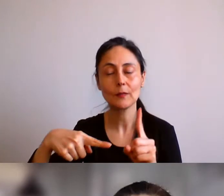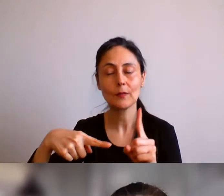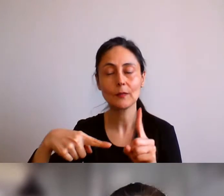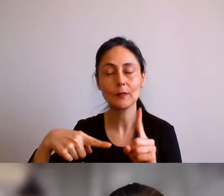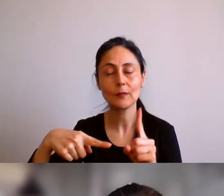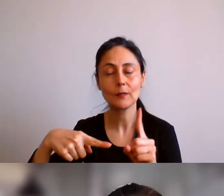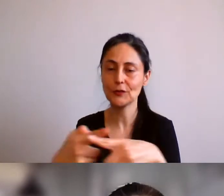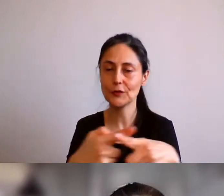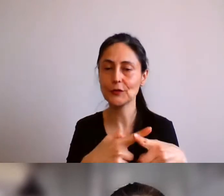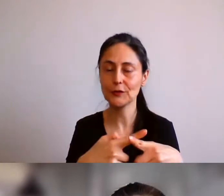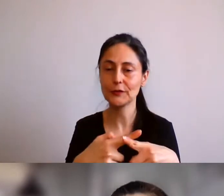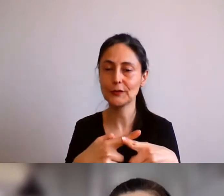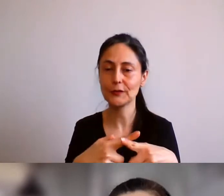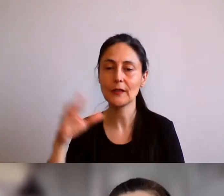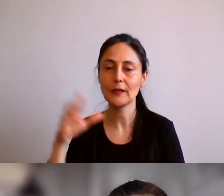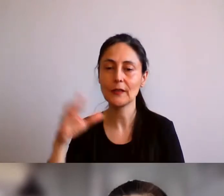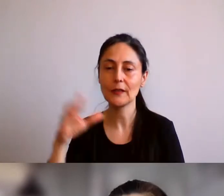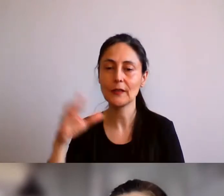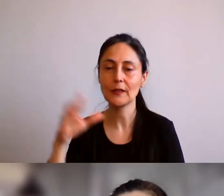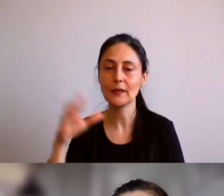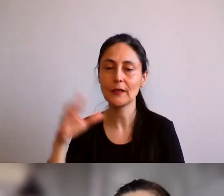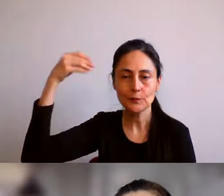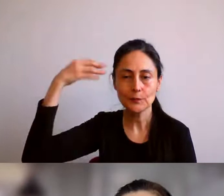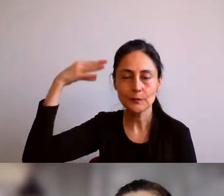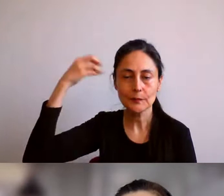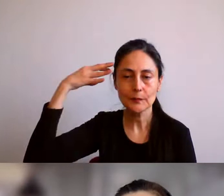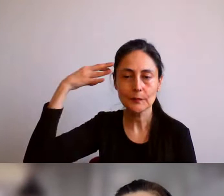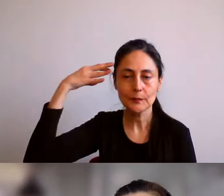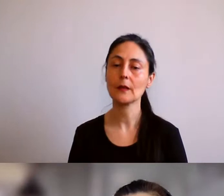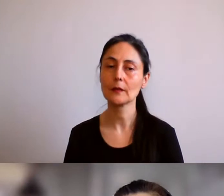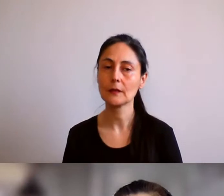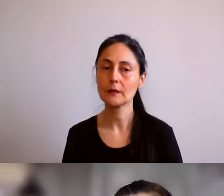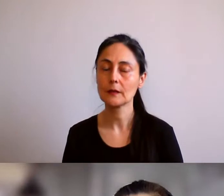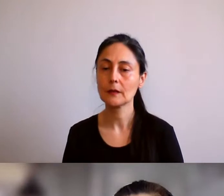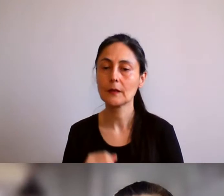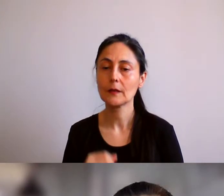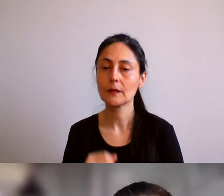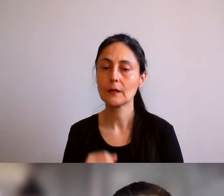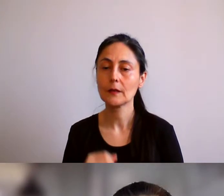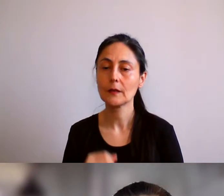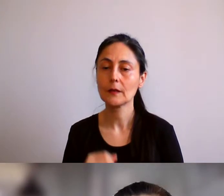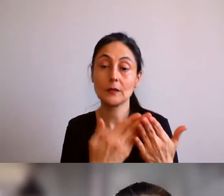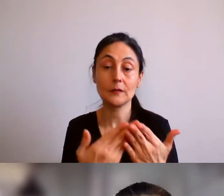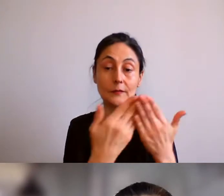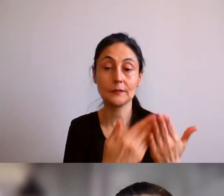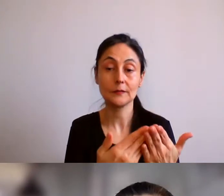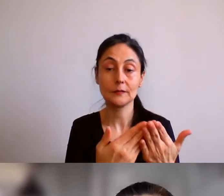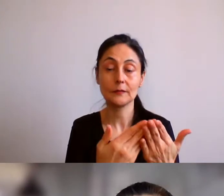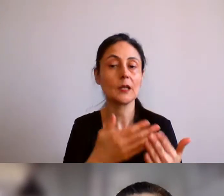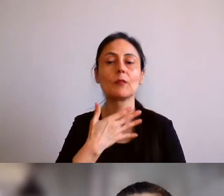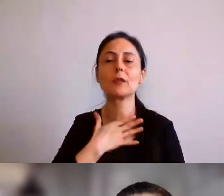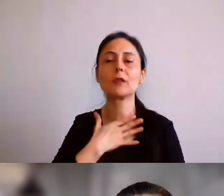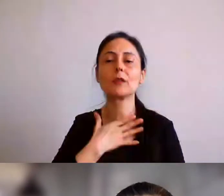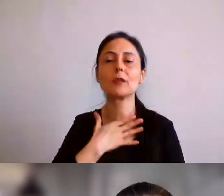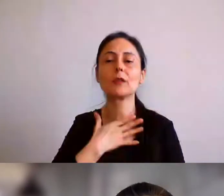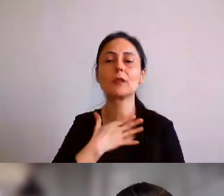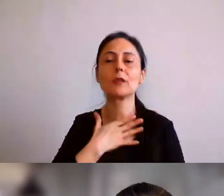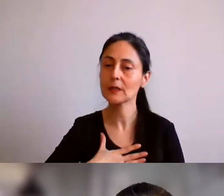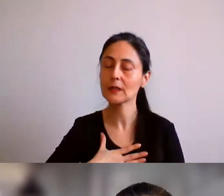enseñado y que requiere nuestro aprendizaje, tanto como en nuestro proceso formativo y a nivel personal, yo creo que es la posibilidad